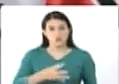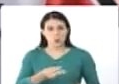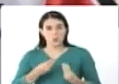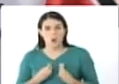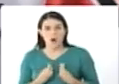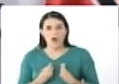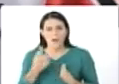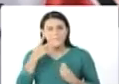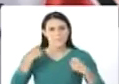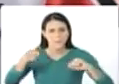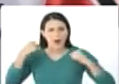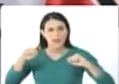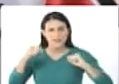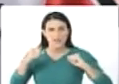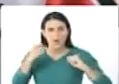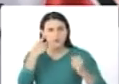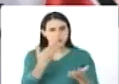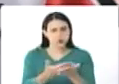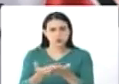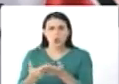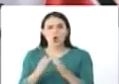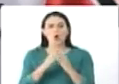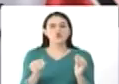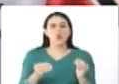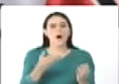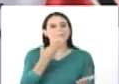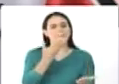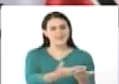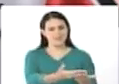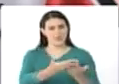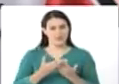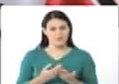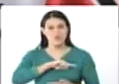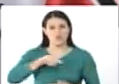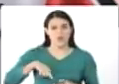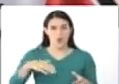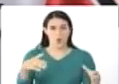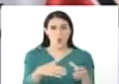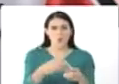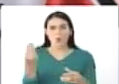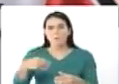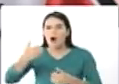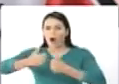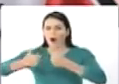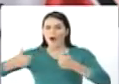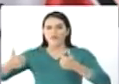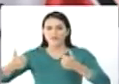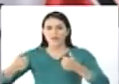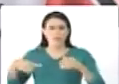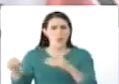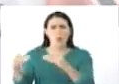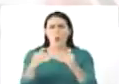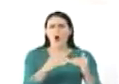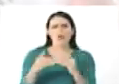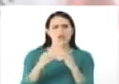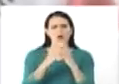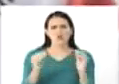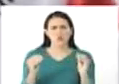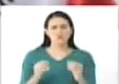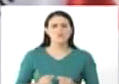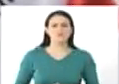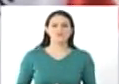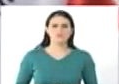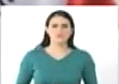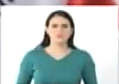práctica todas y cada una de las solicitudes hechas por los partidos y candidatos con equidad y respeto por ellos.